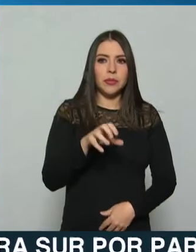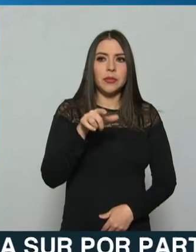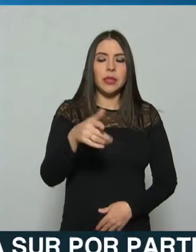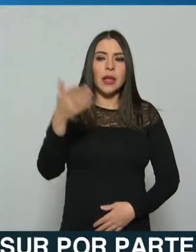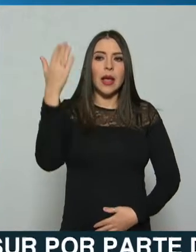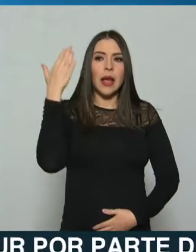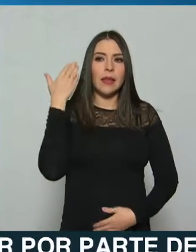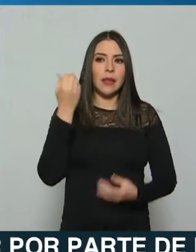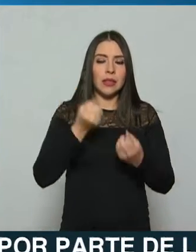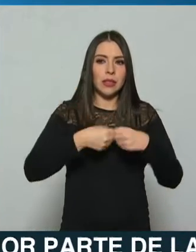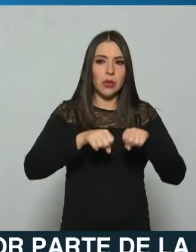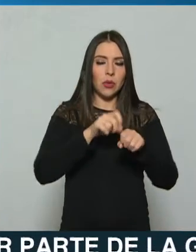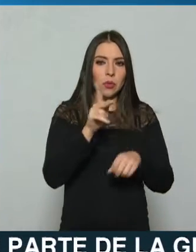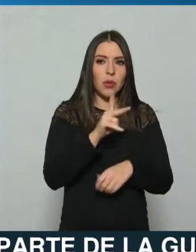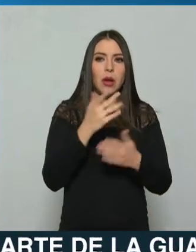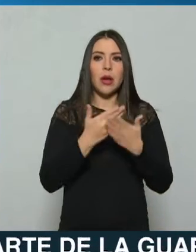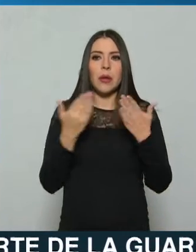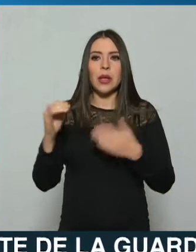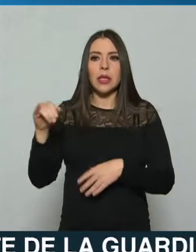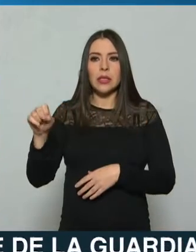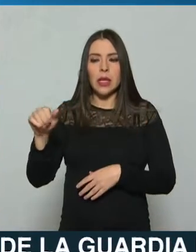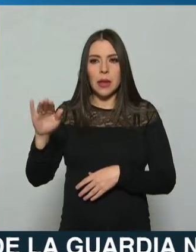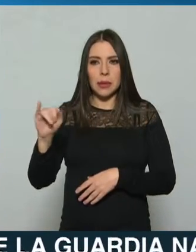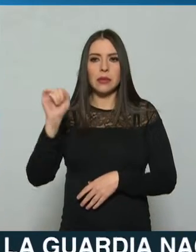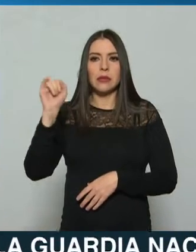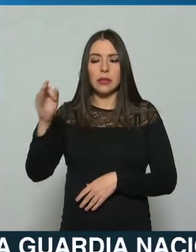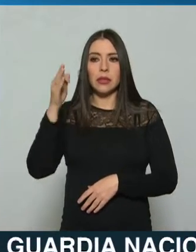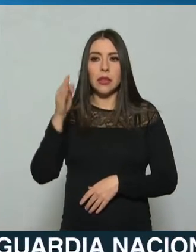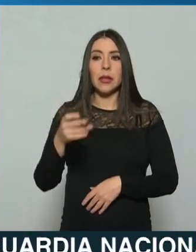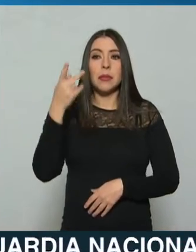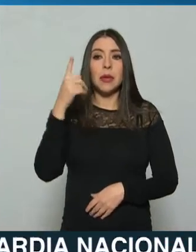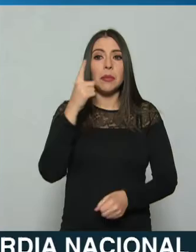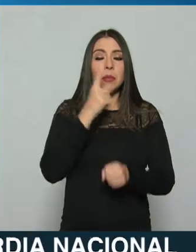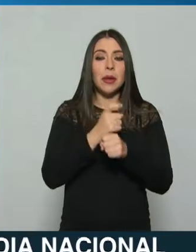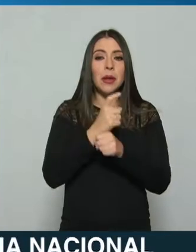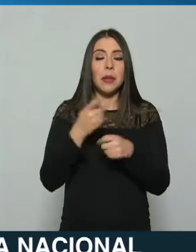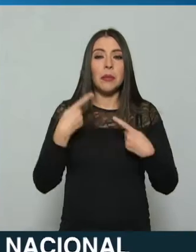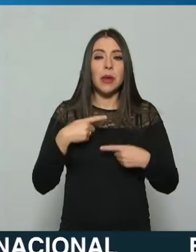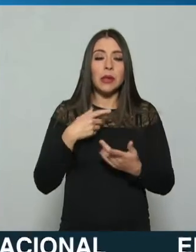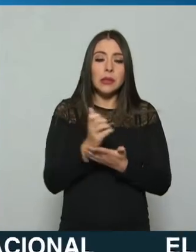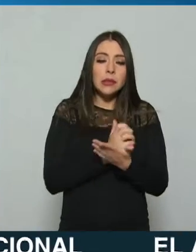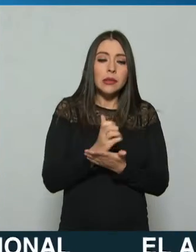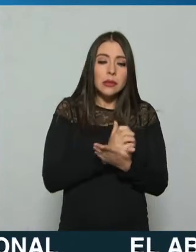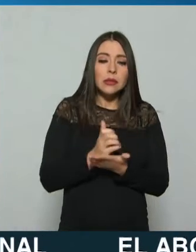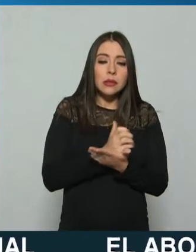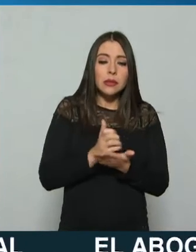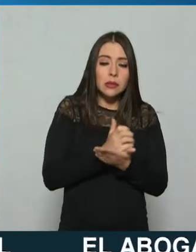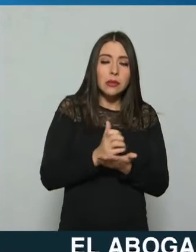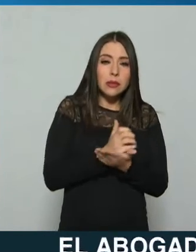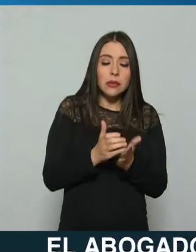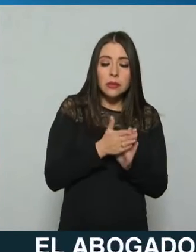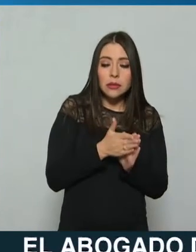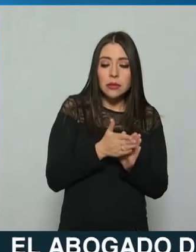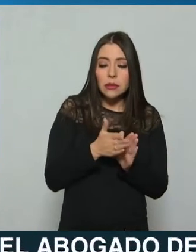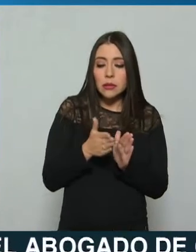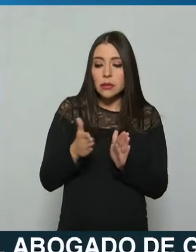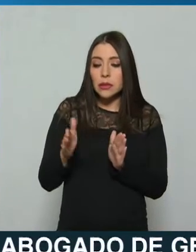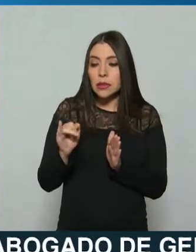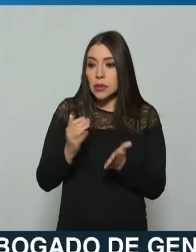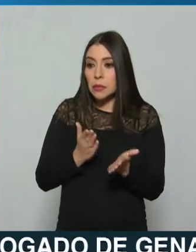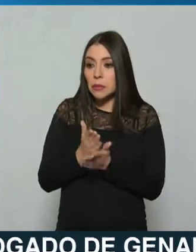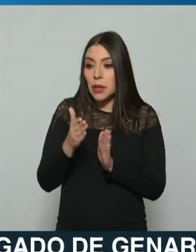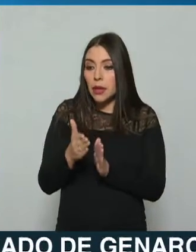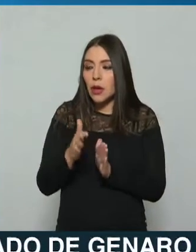Seguro Popular o el INSABI, ¿no? La idea es que el paciente pueda llegar al trasplante porque tienen una mayor